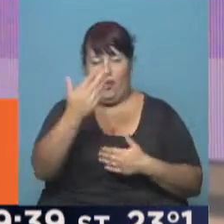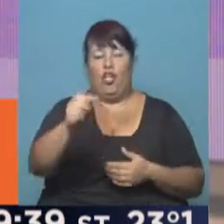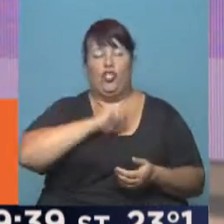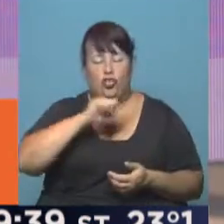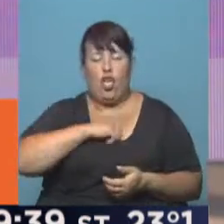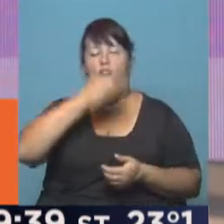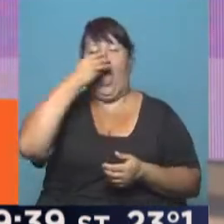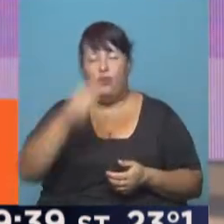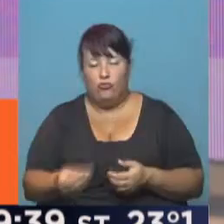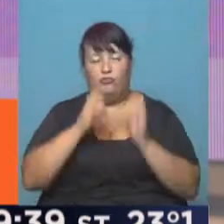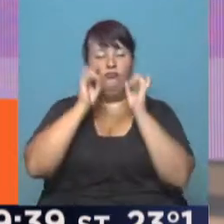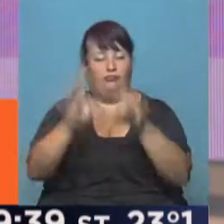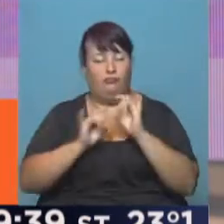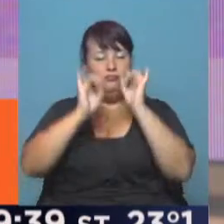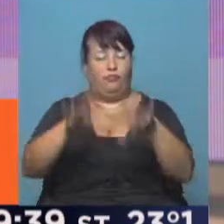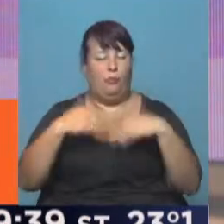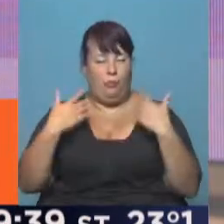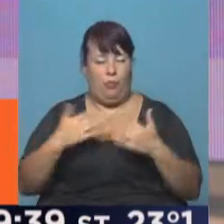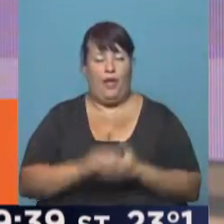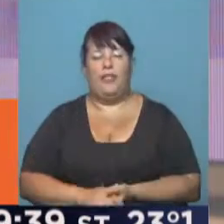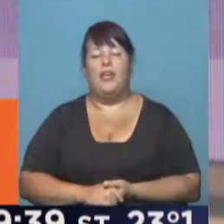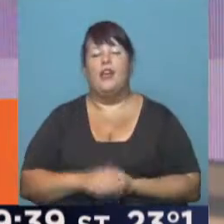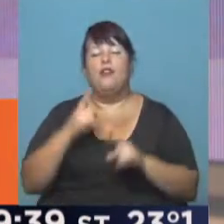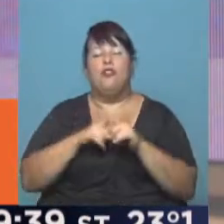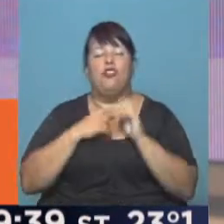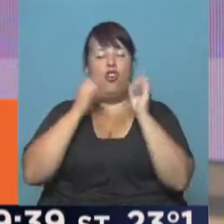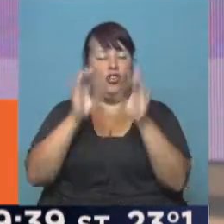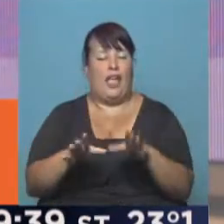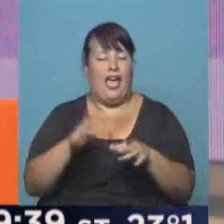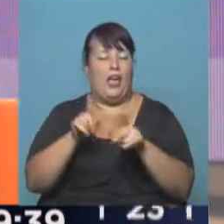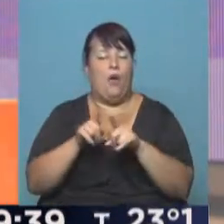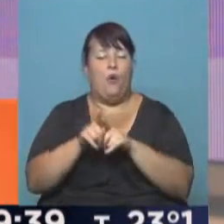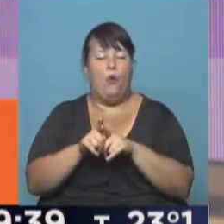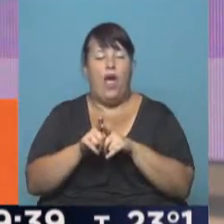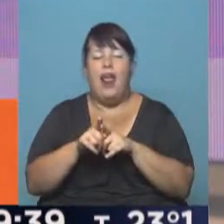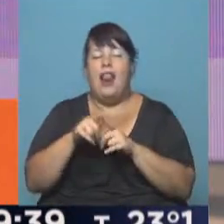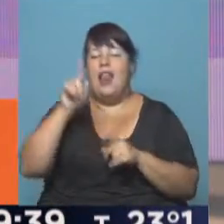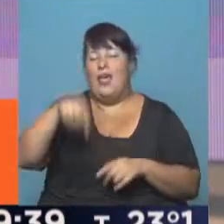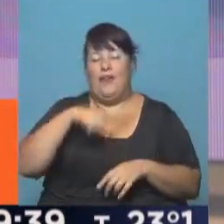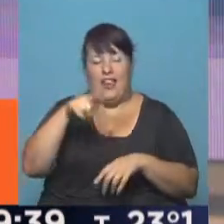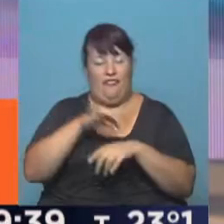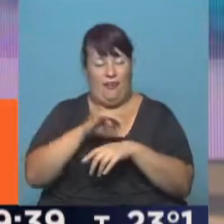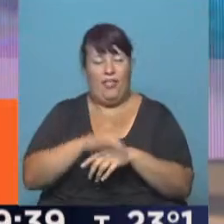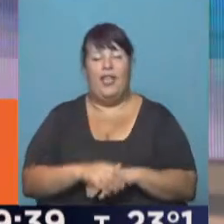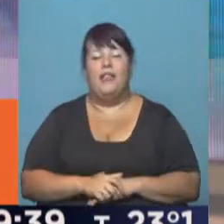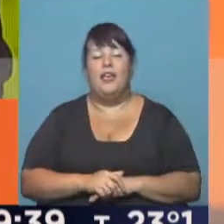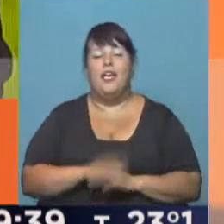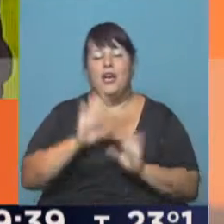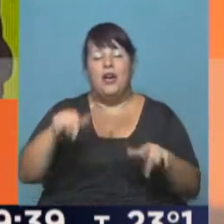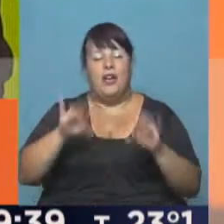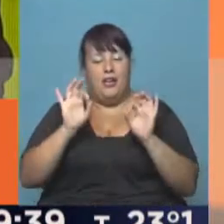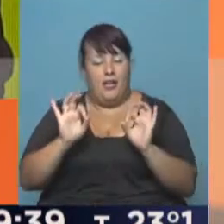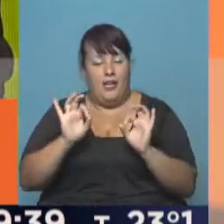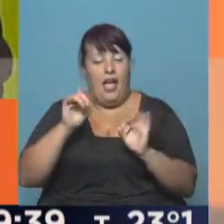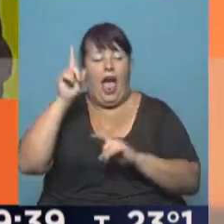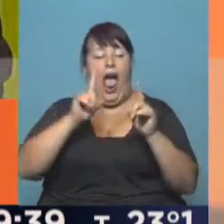al estornudar, es por contagio como se contrae esta enfermedad. Doctor, hasta aquí